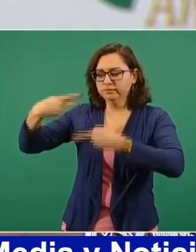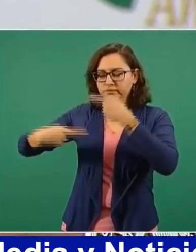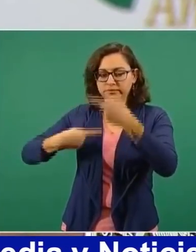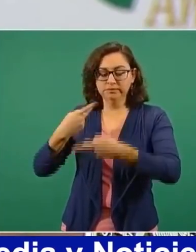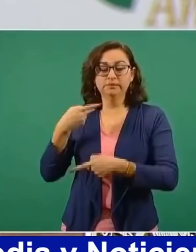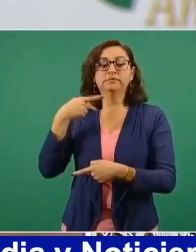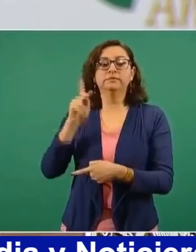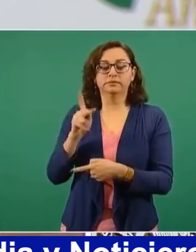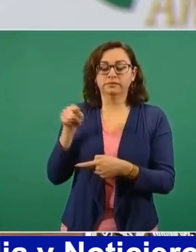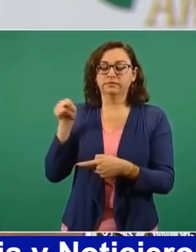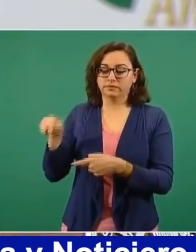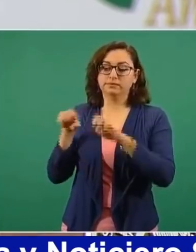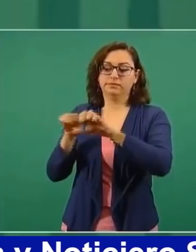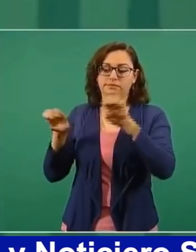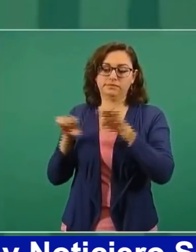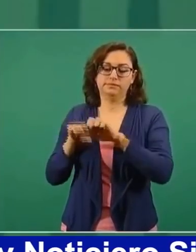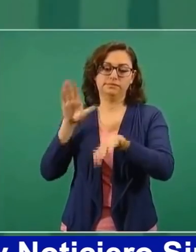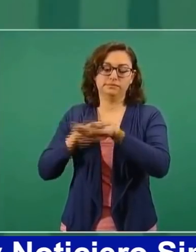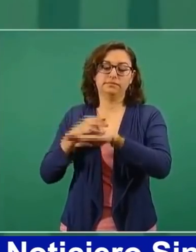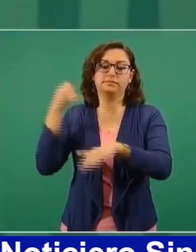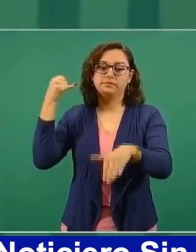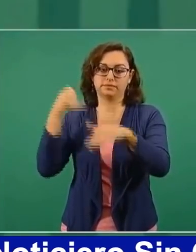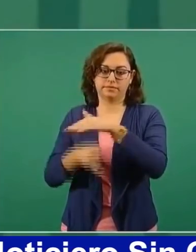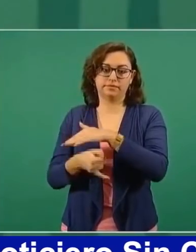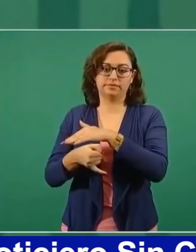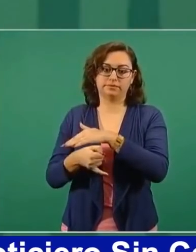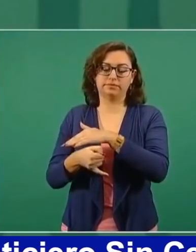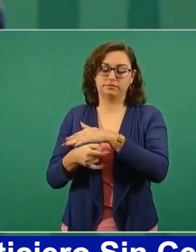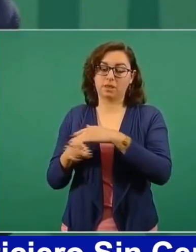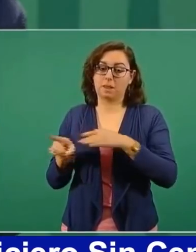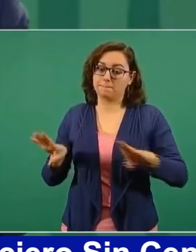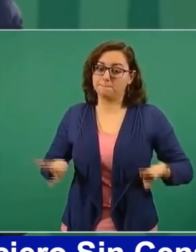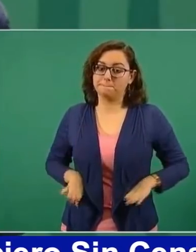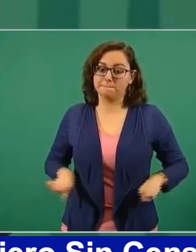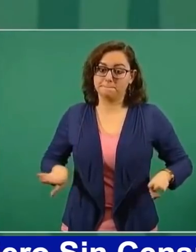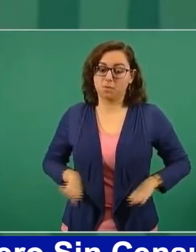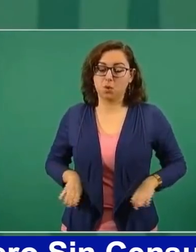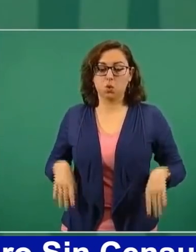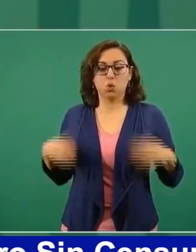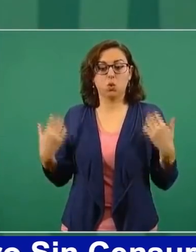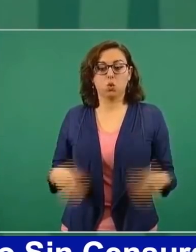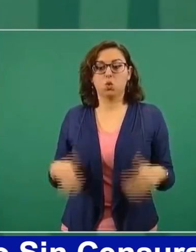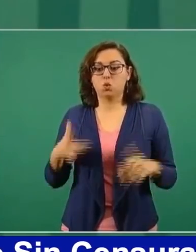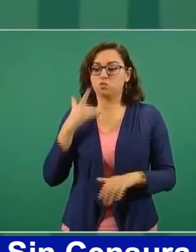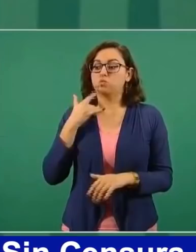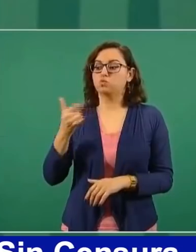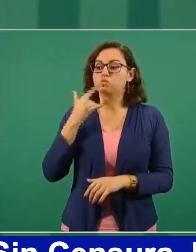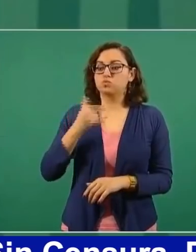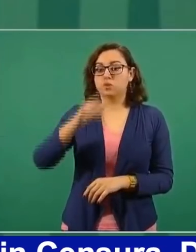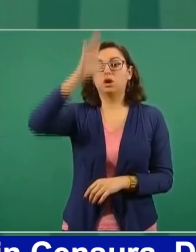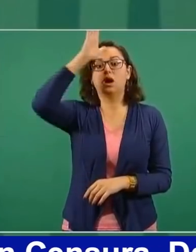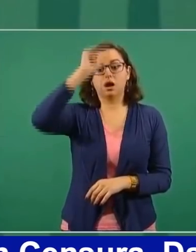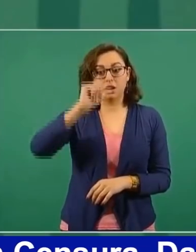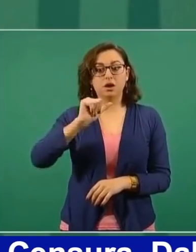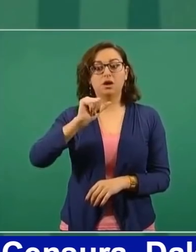pero ellos pues tienen el mérito de haber logrado estos acuerdos